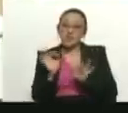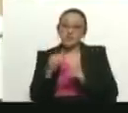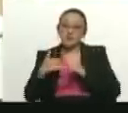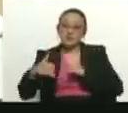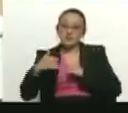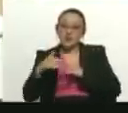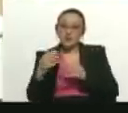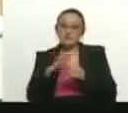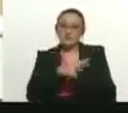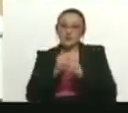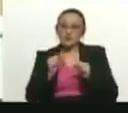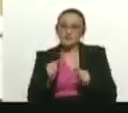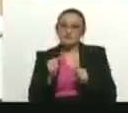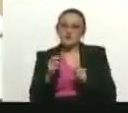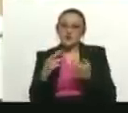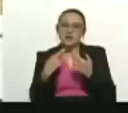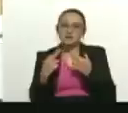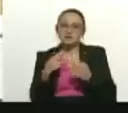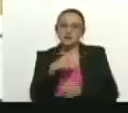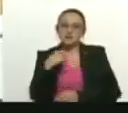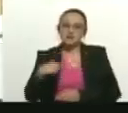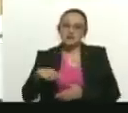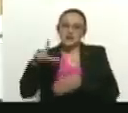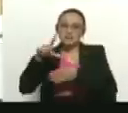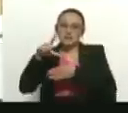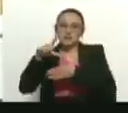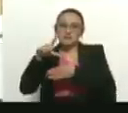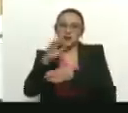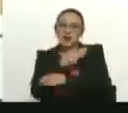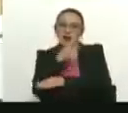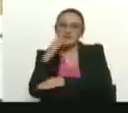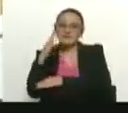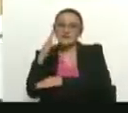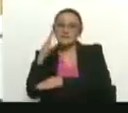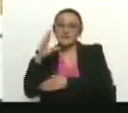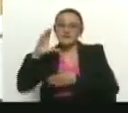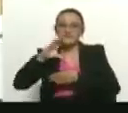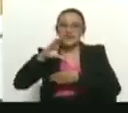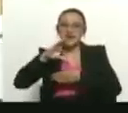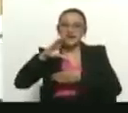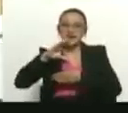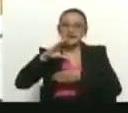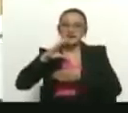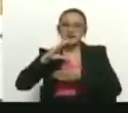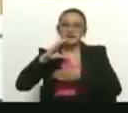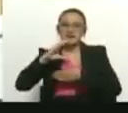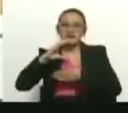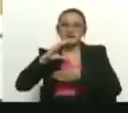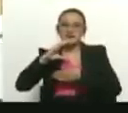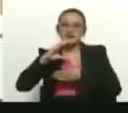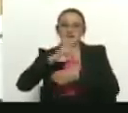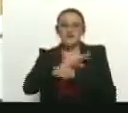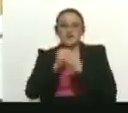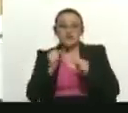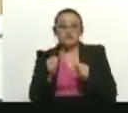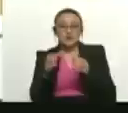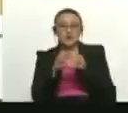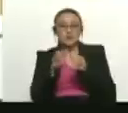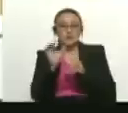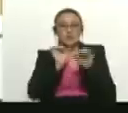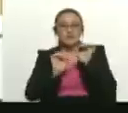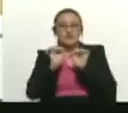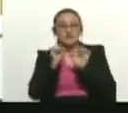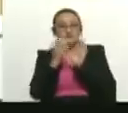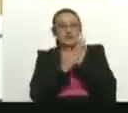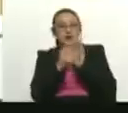la relación China, América Latina y el Caribe con la CELAC, fortalecer y ampliar el grupo de defensa de la